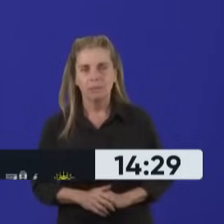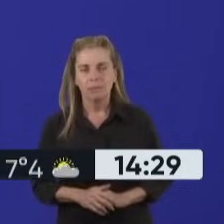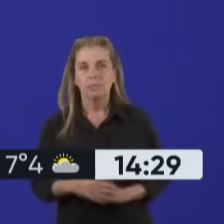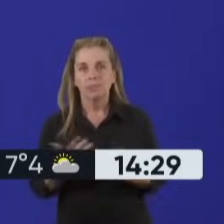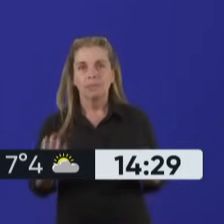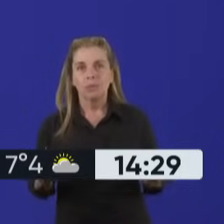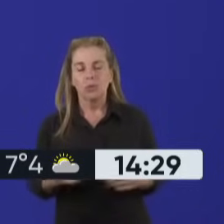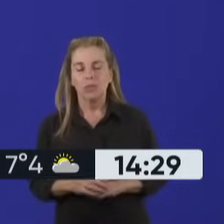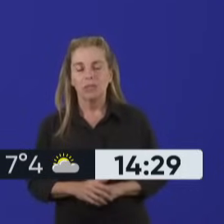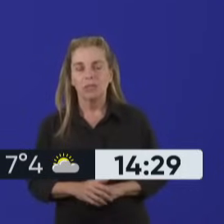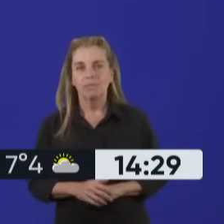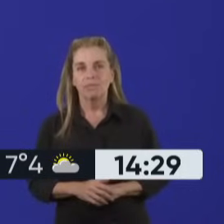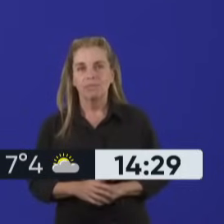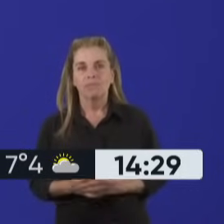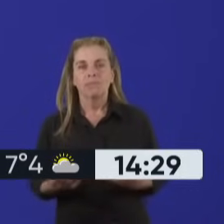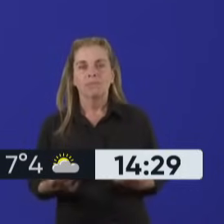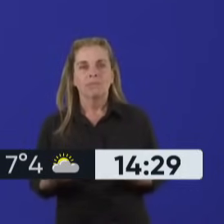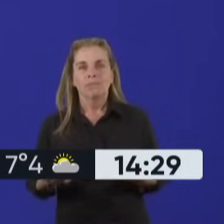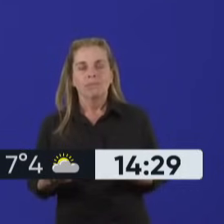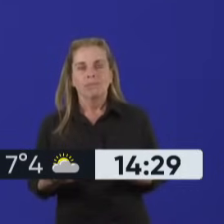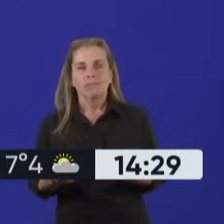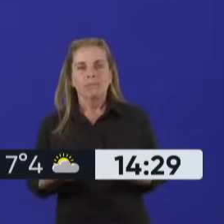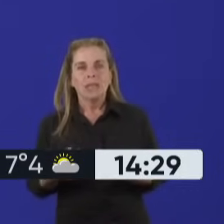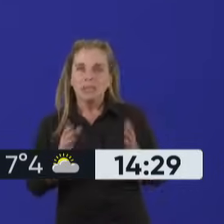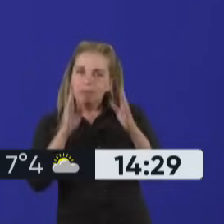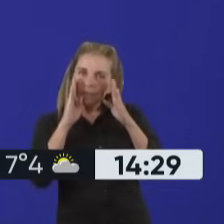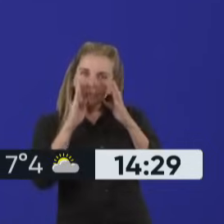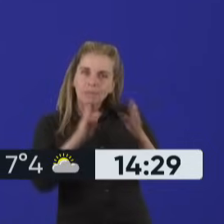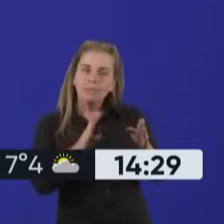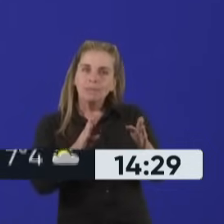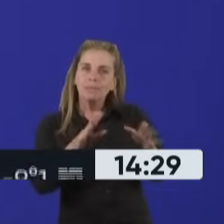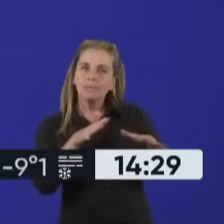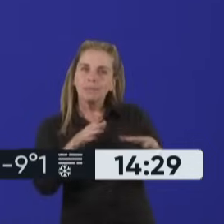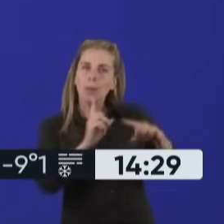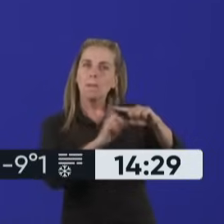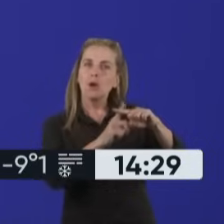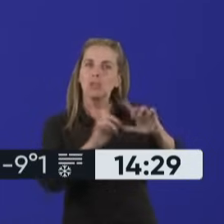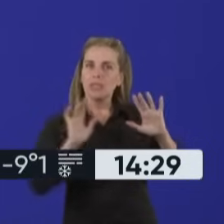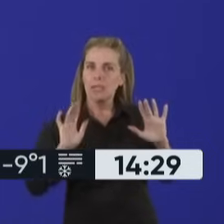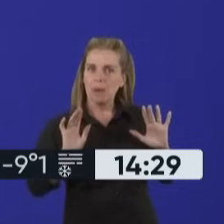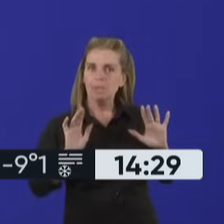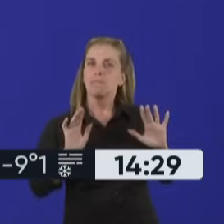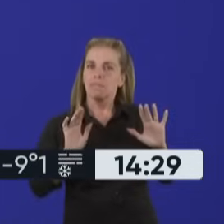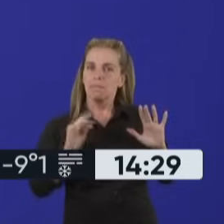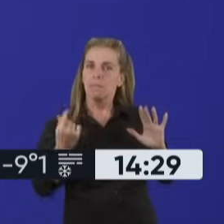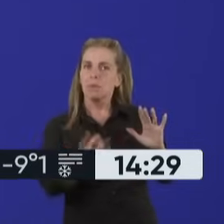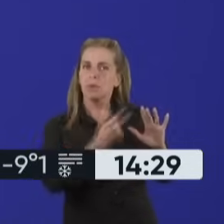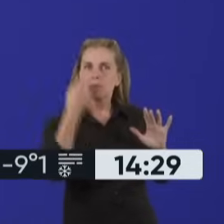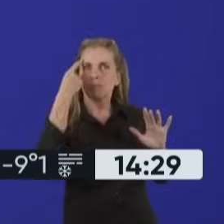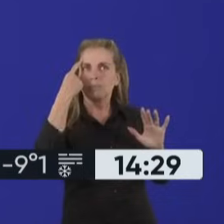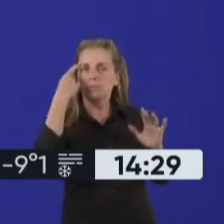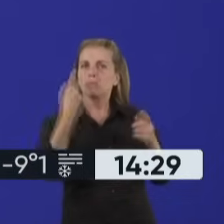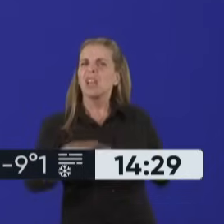Entonces ahí quiero ponerme más en la parte positiva. Digo, ¿qué lecciones hemos